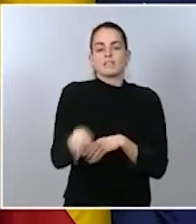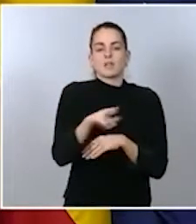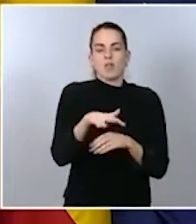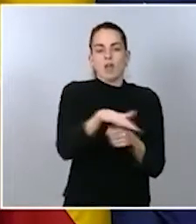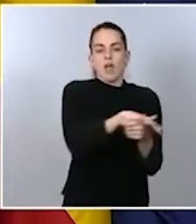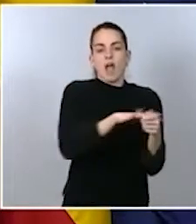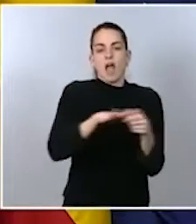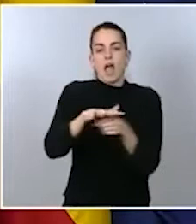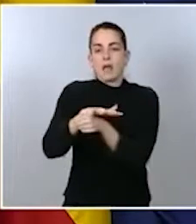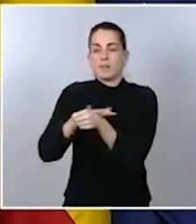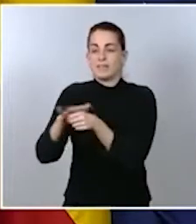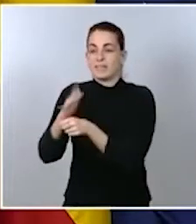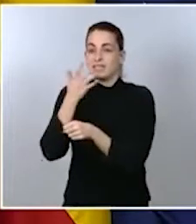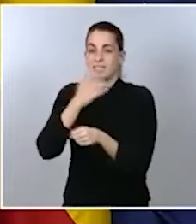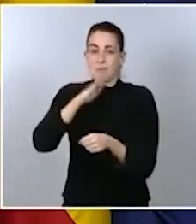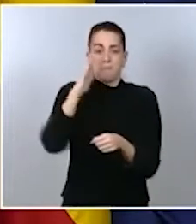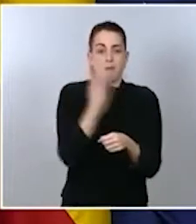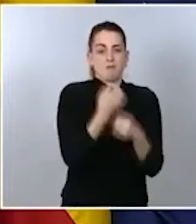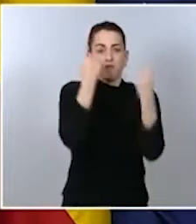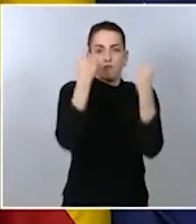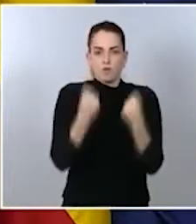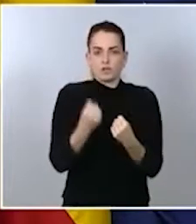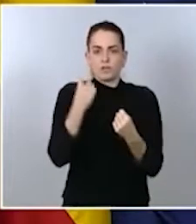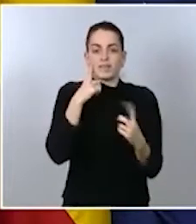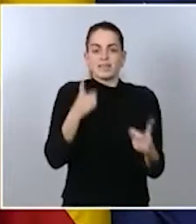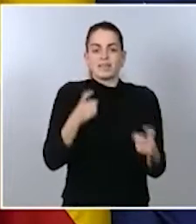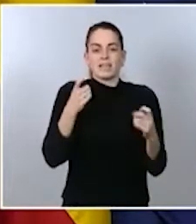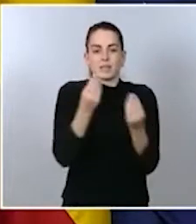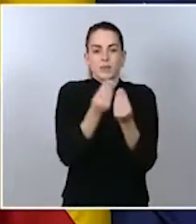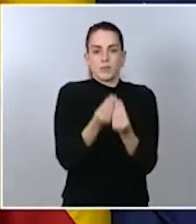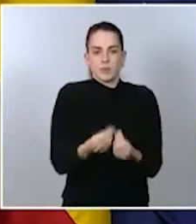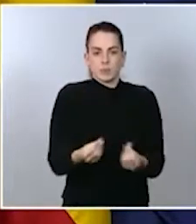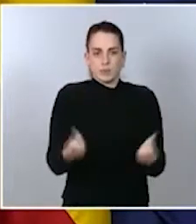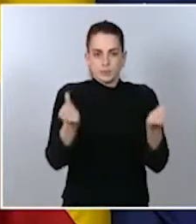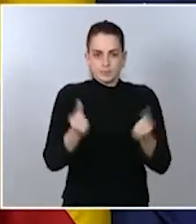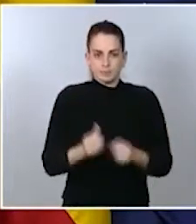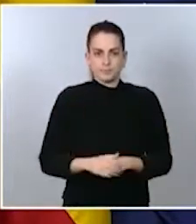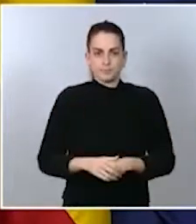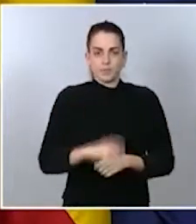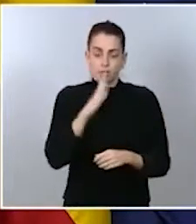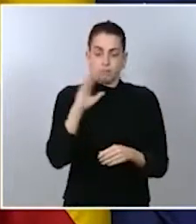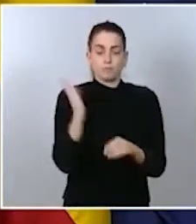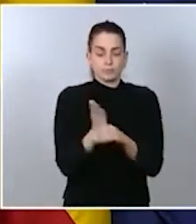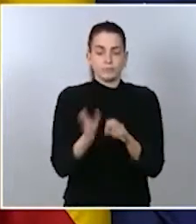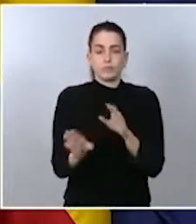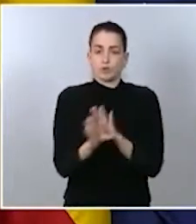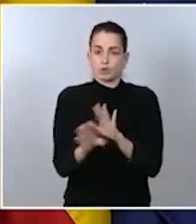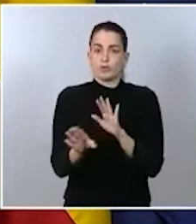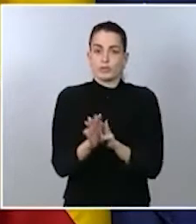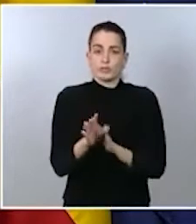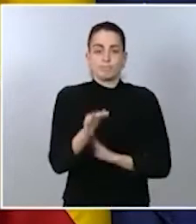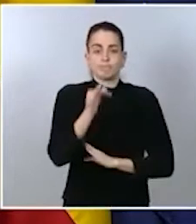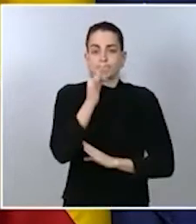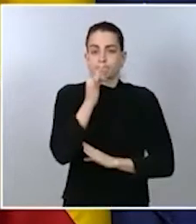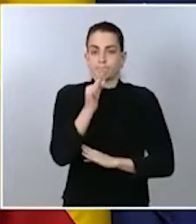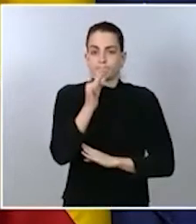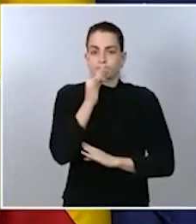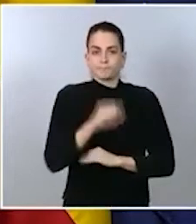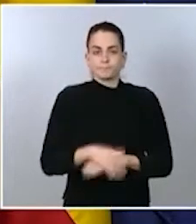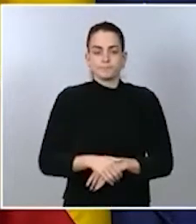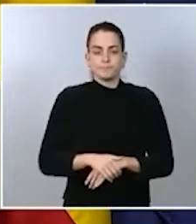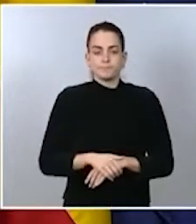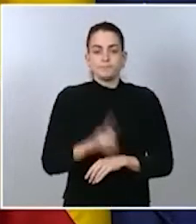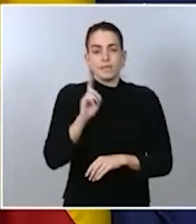visto afectados y que todavía se están viendo afectados de forma paralela a estas imprescindibles